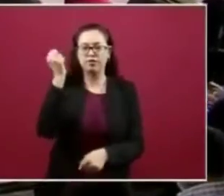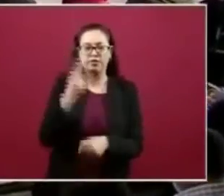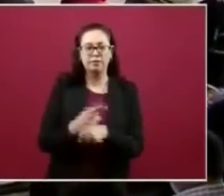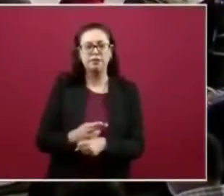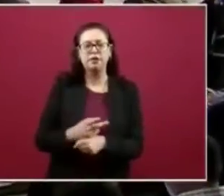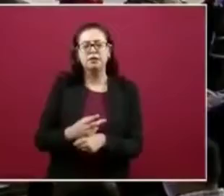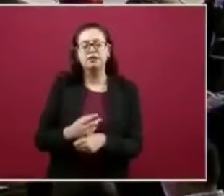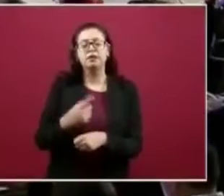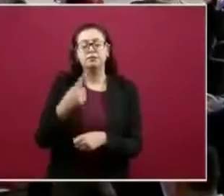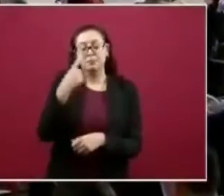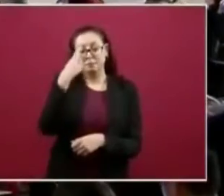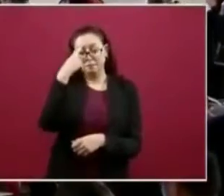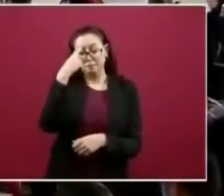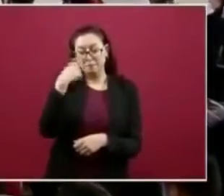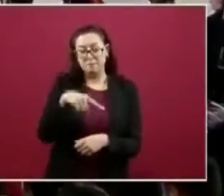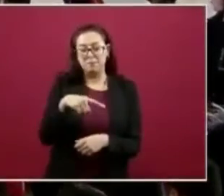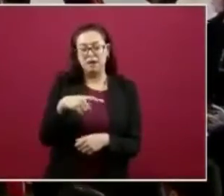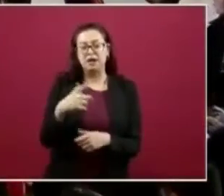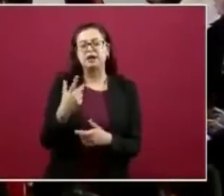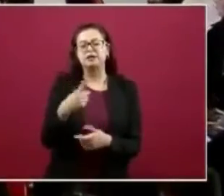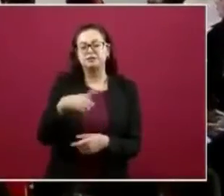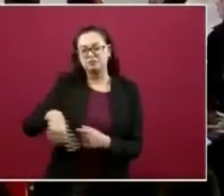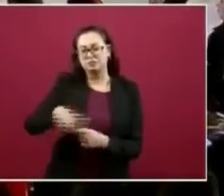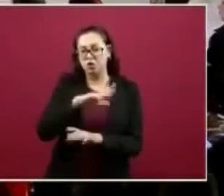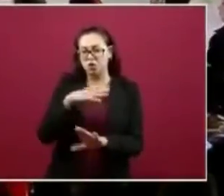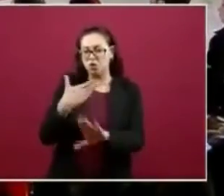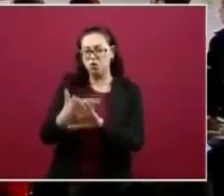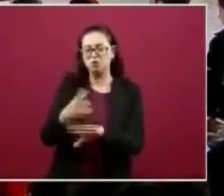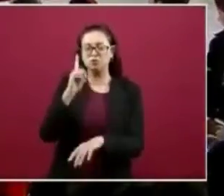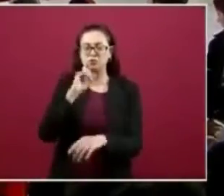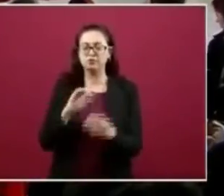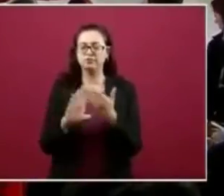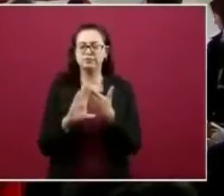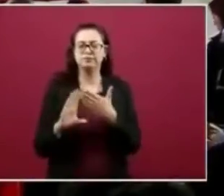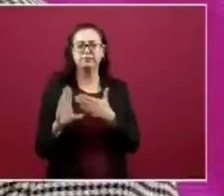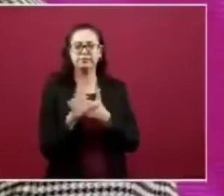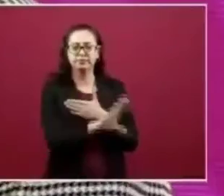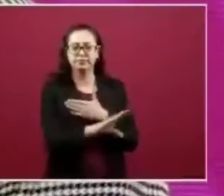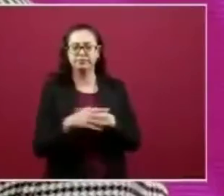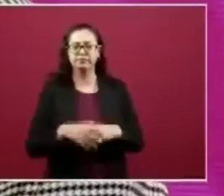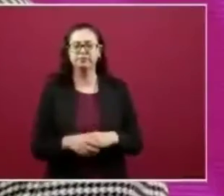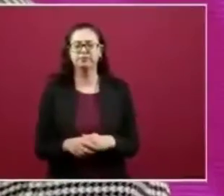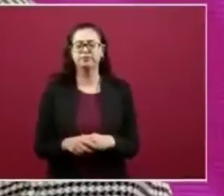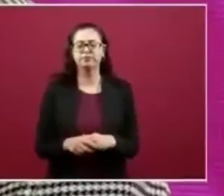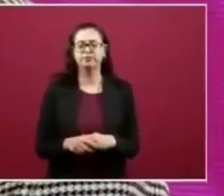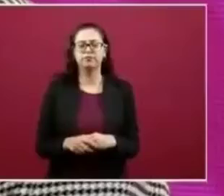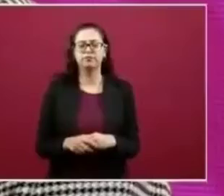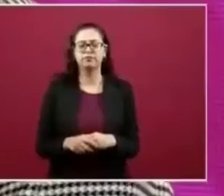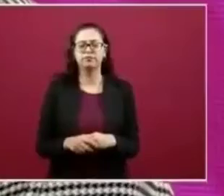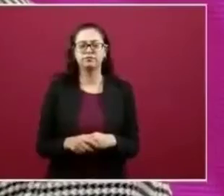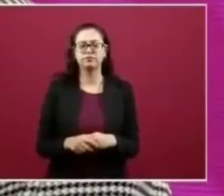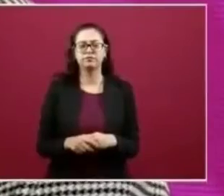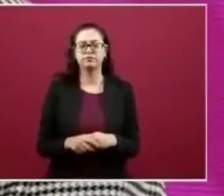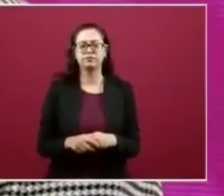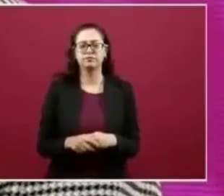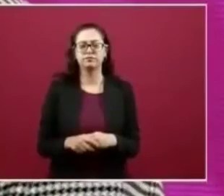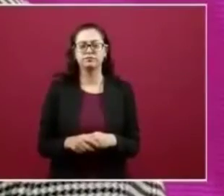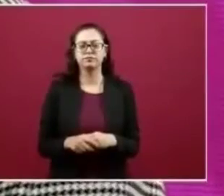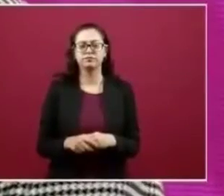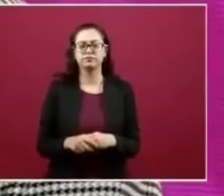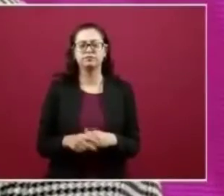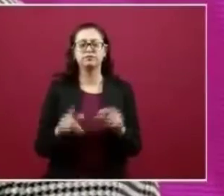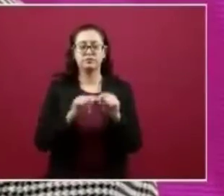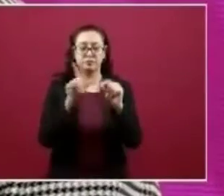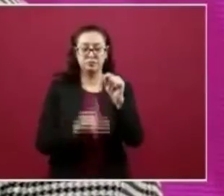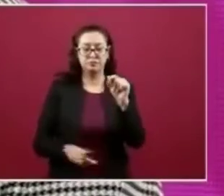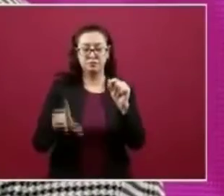sigan cometiendo estos actos de violencia de género. La grave crisis de derechos humanos por las que ha